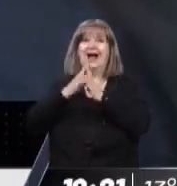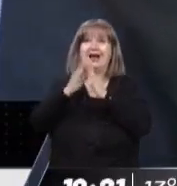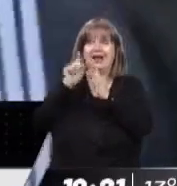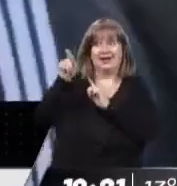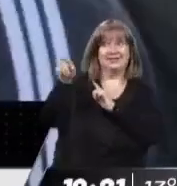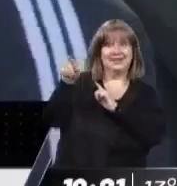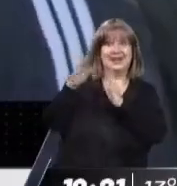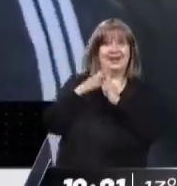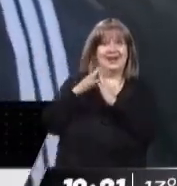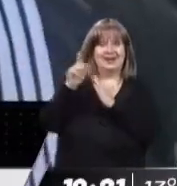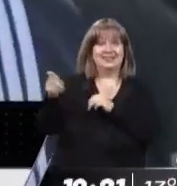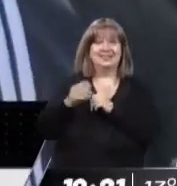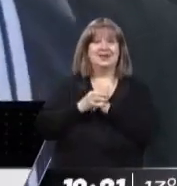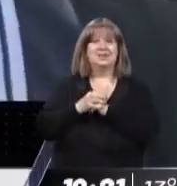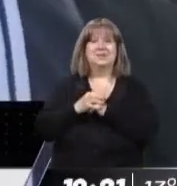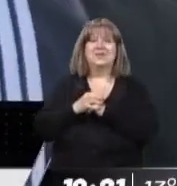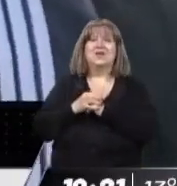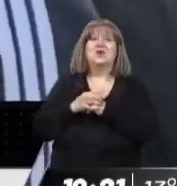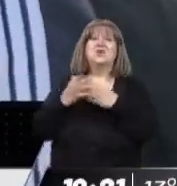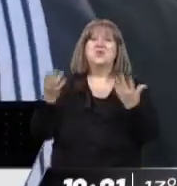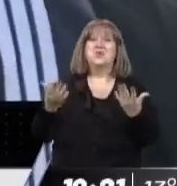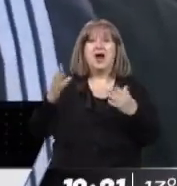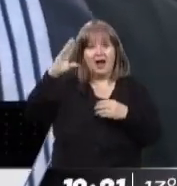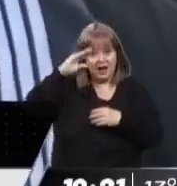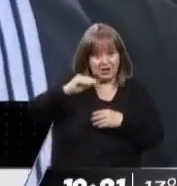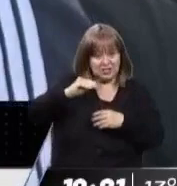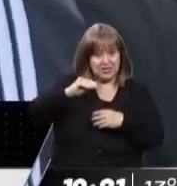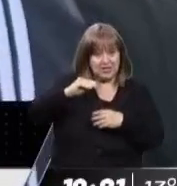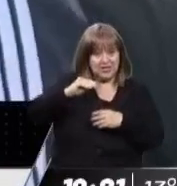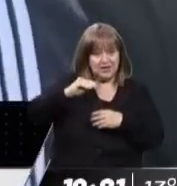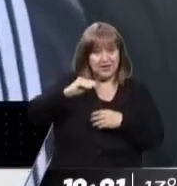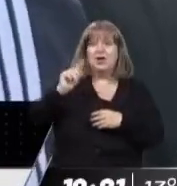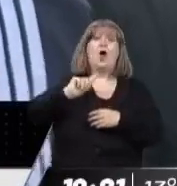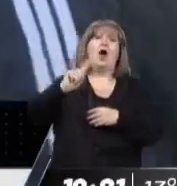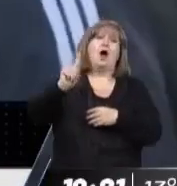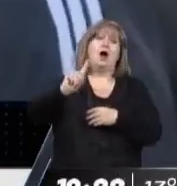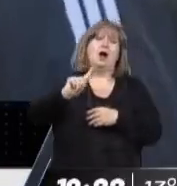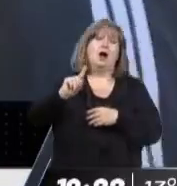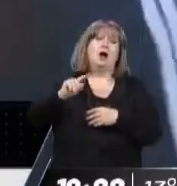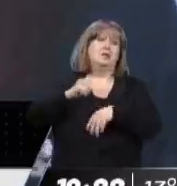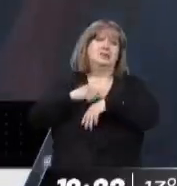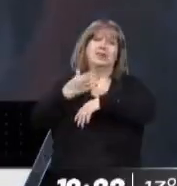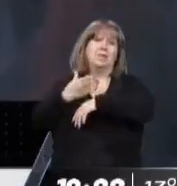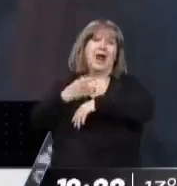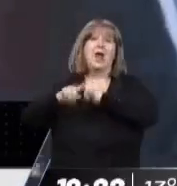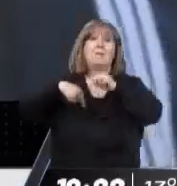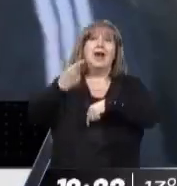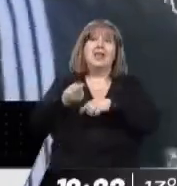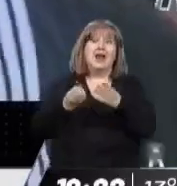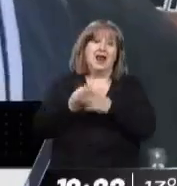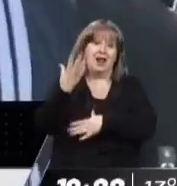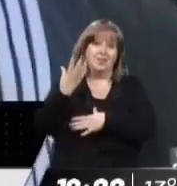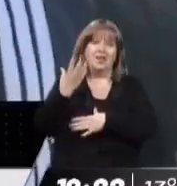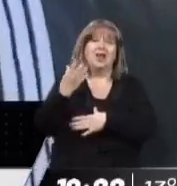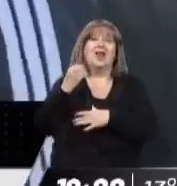A mi casa. Los padres, pobre. ¿Sigue a la noche o no? No, mañana vamos a la escuela. Ah, mañana escuela. ¿En qué año están? Yo voy a la tarde,